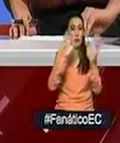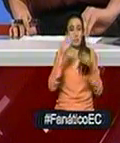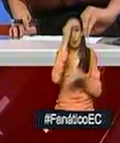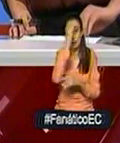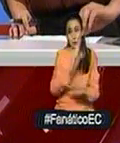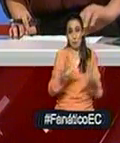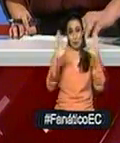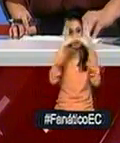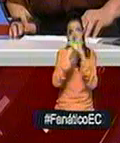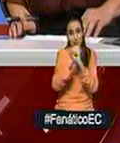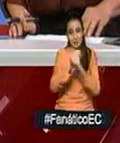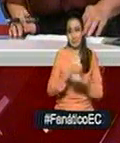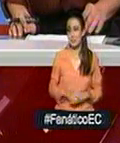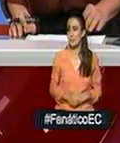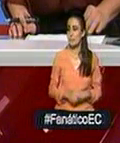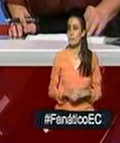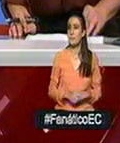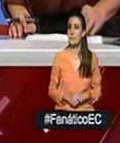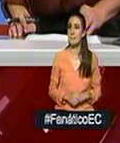buenas noches.